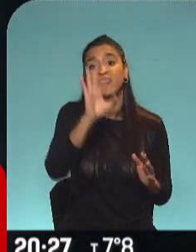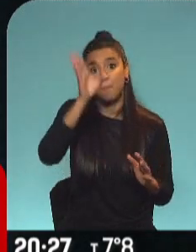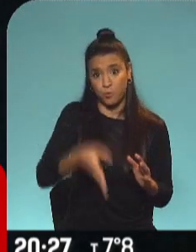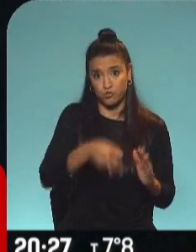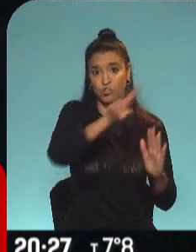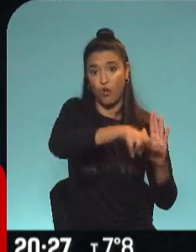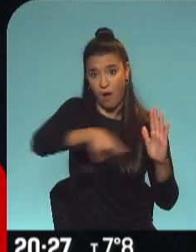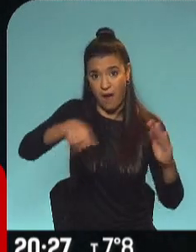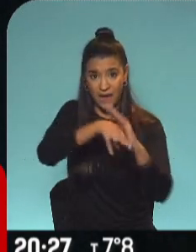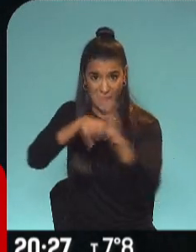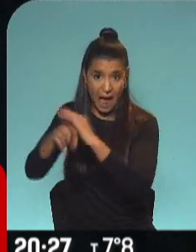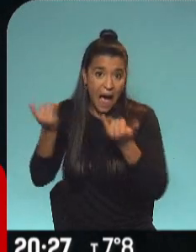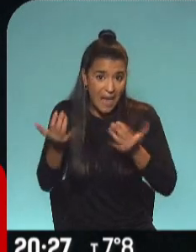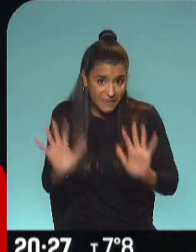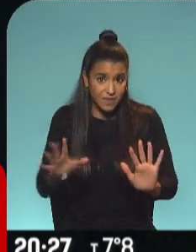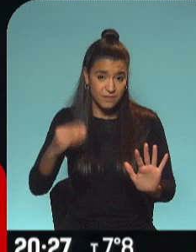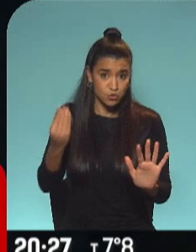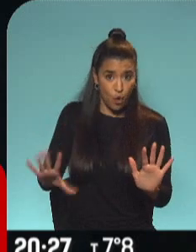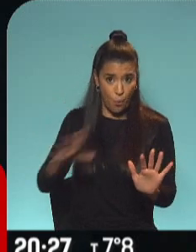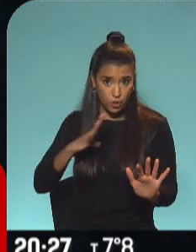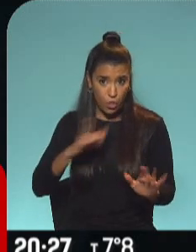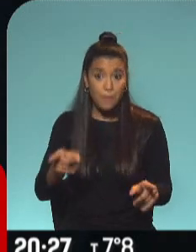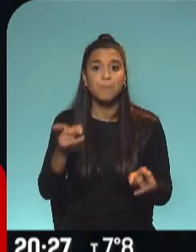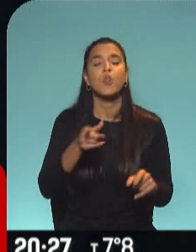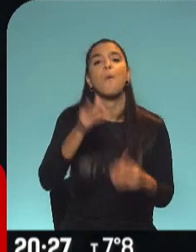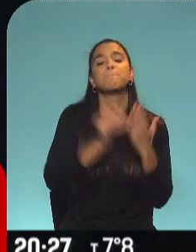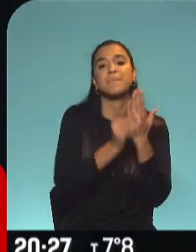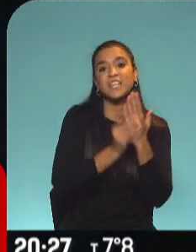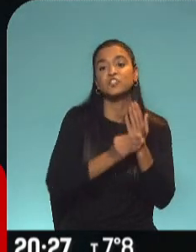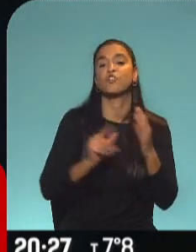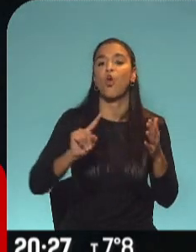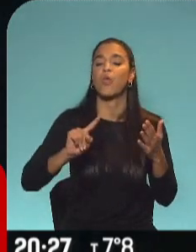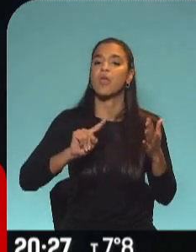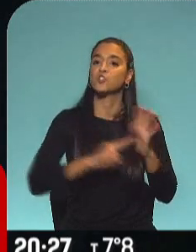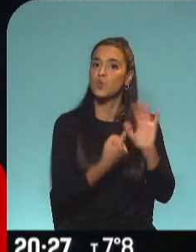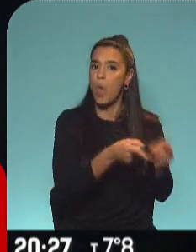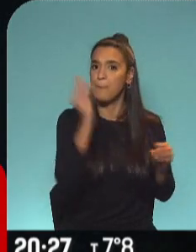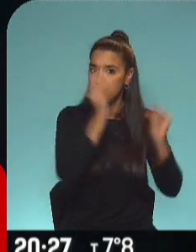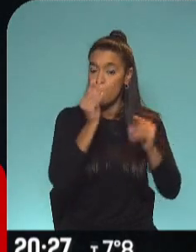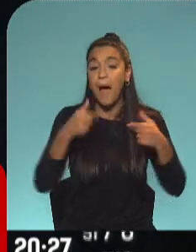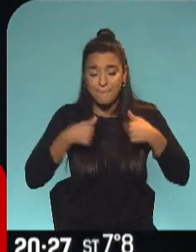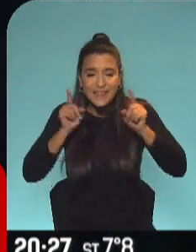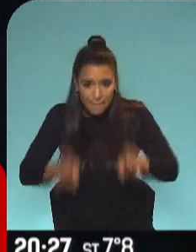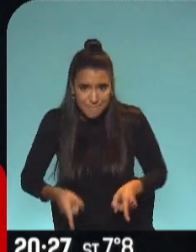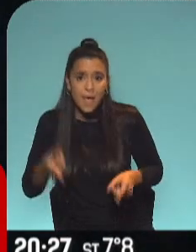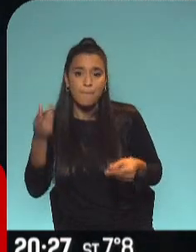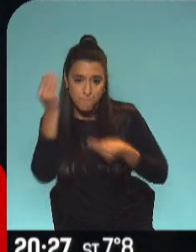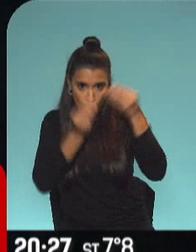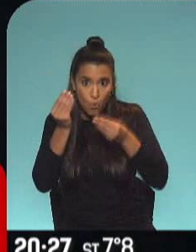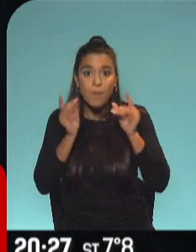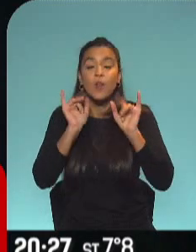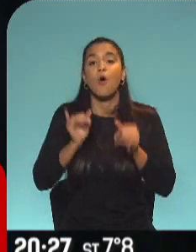de camas. Pero al ministro de Salud de la provincia le preocupa eso. Y no, a mí también, a todos nos preocupa. Y también es cierto que gracias a que expandimos